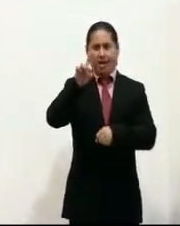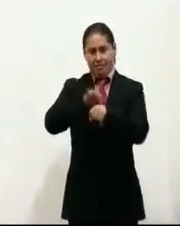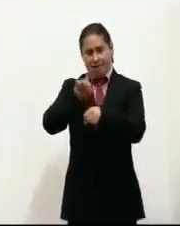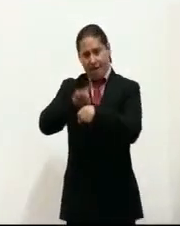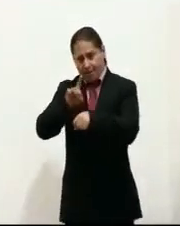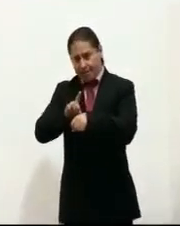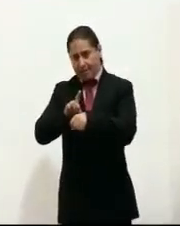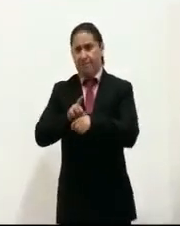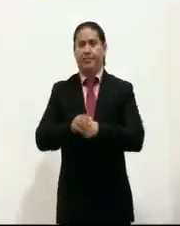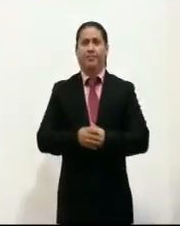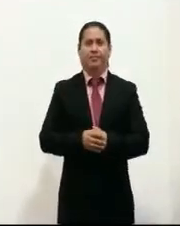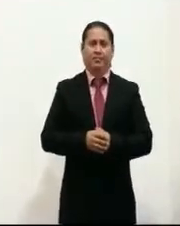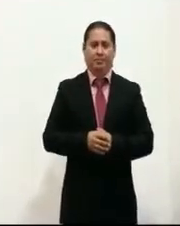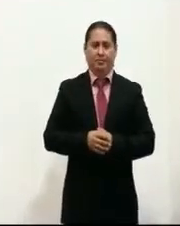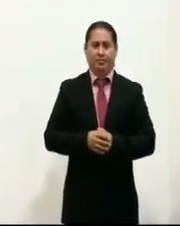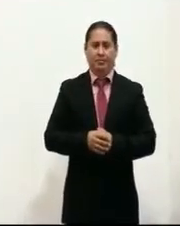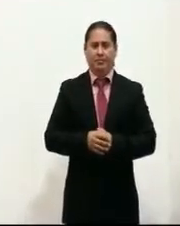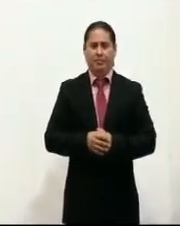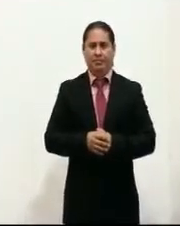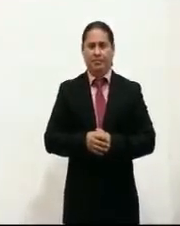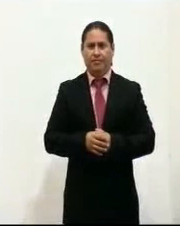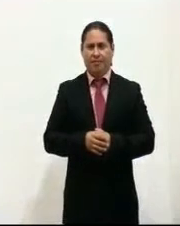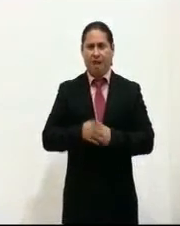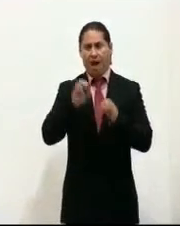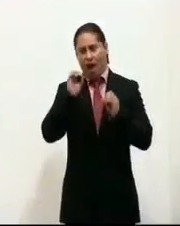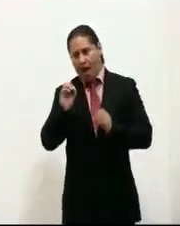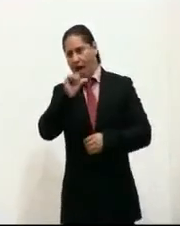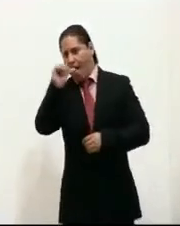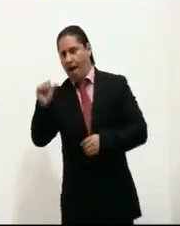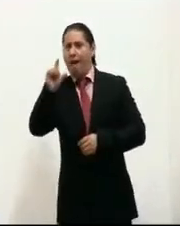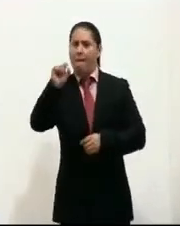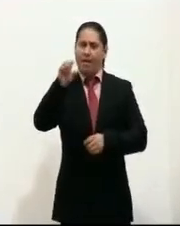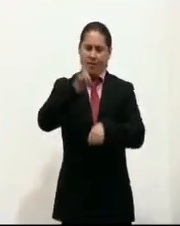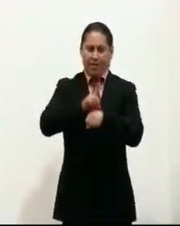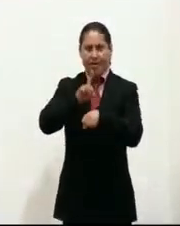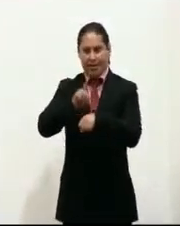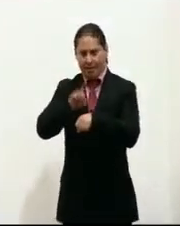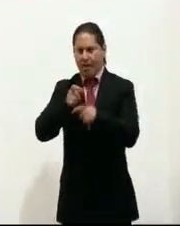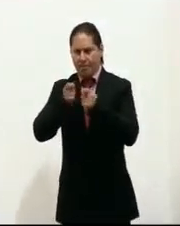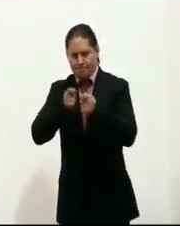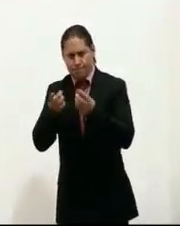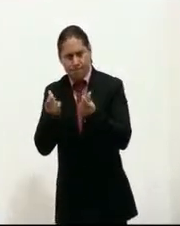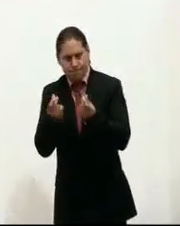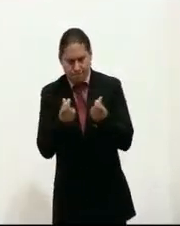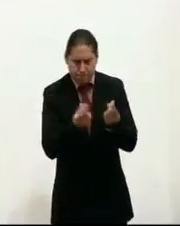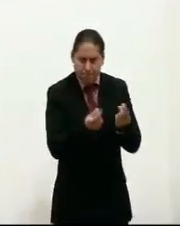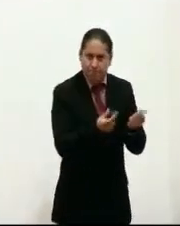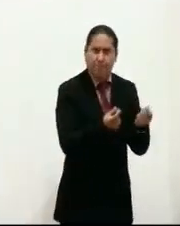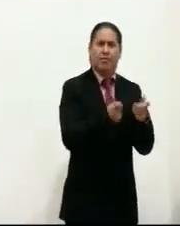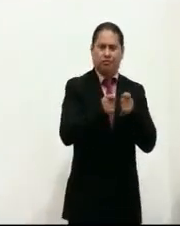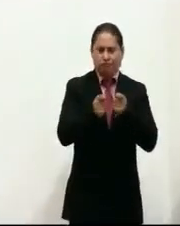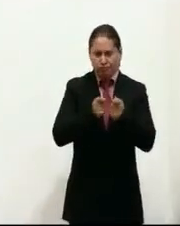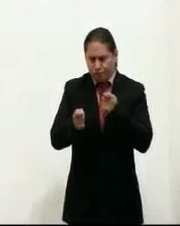hábiles. De 30 días hábiles a 20 días hábiles, esto con el fin de lograr agilizar y optimizar los